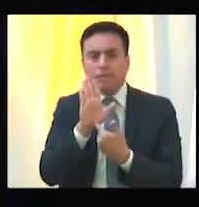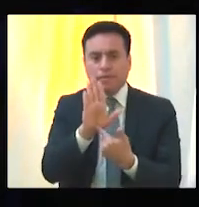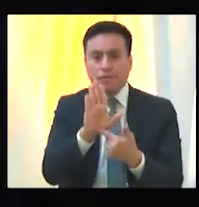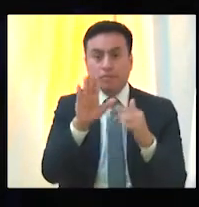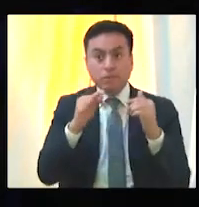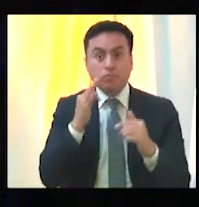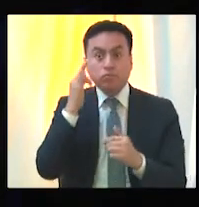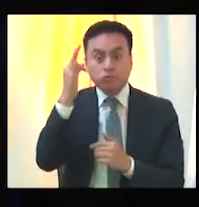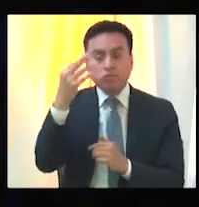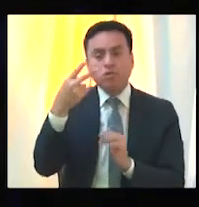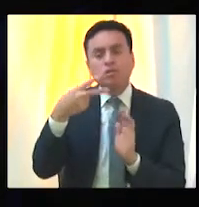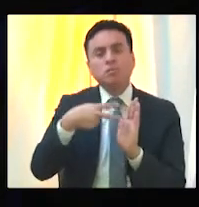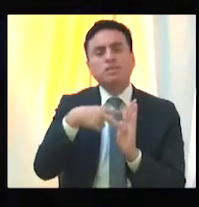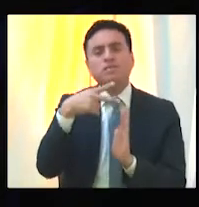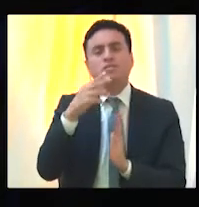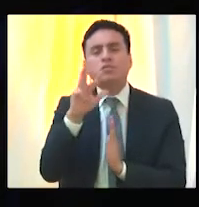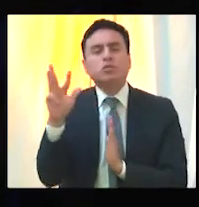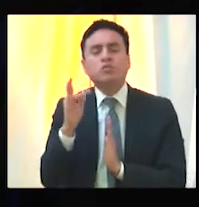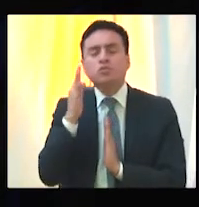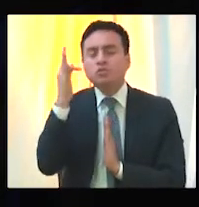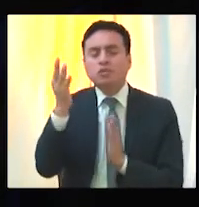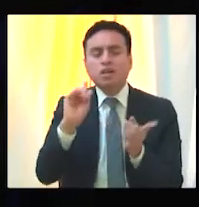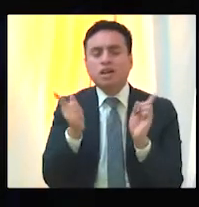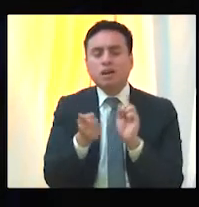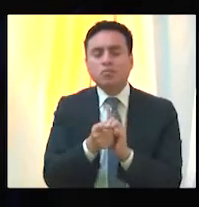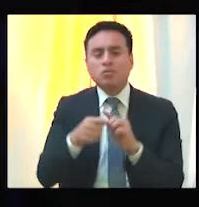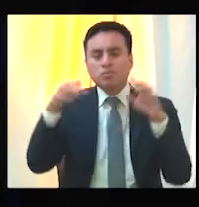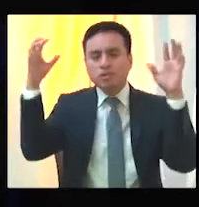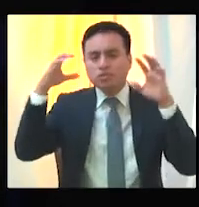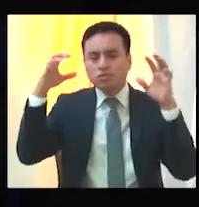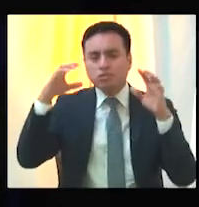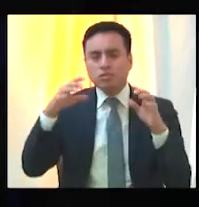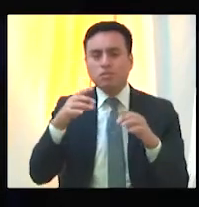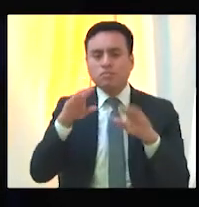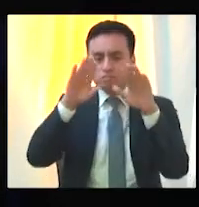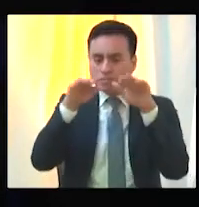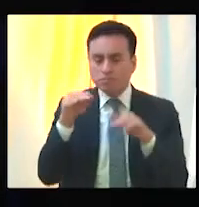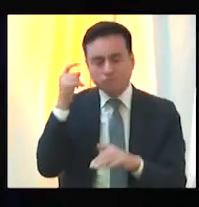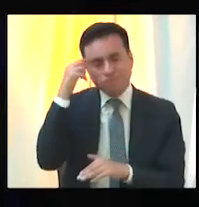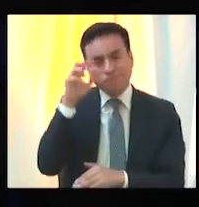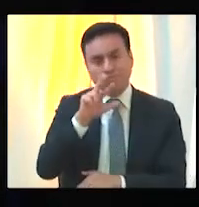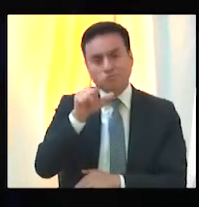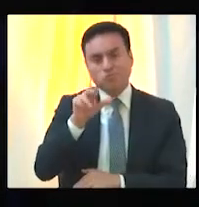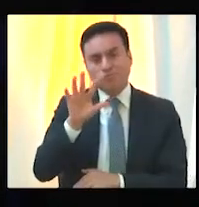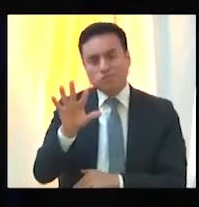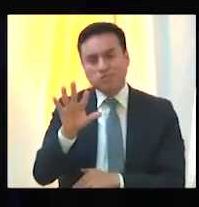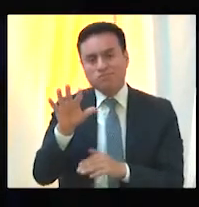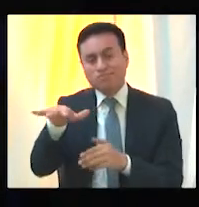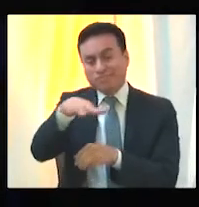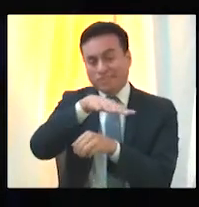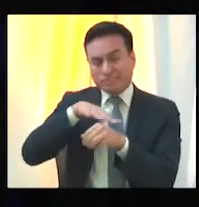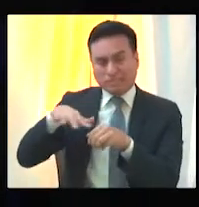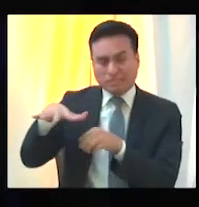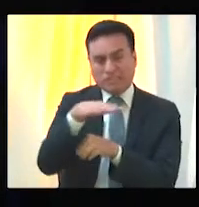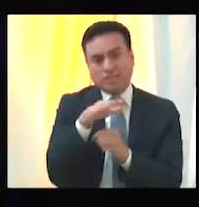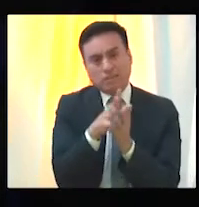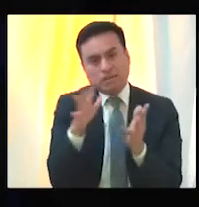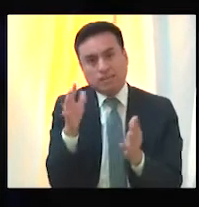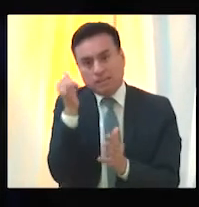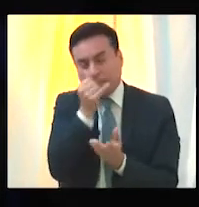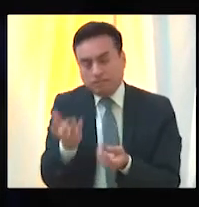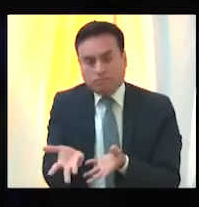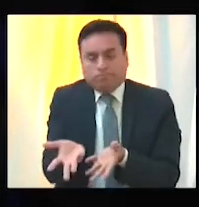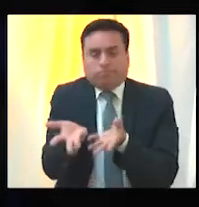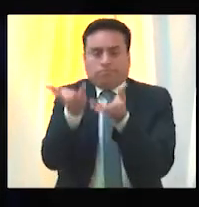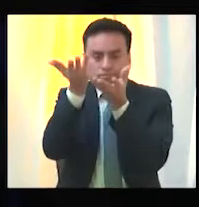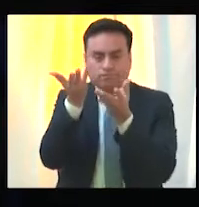escenario y para fines de siglo el cambio esperado de precipitación bajo el escenario, vuelvo a repetir, 8.5, este escenario de altas emisiones de